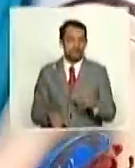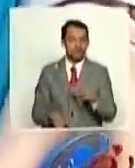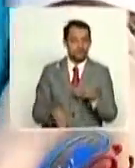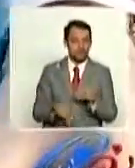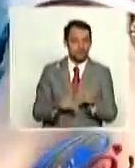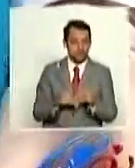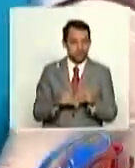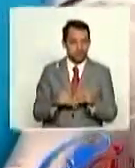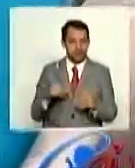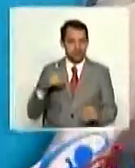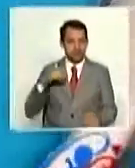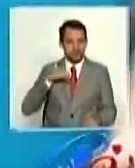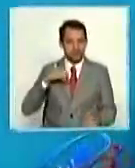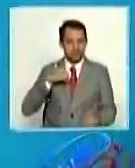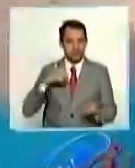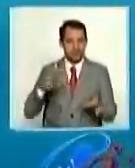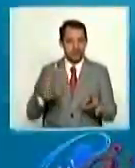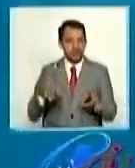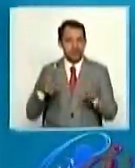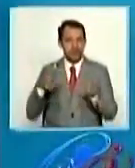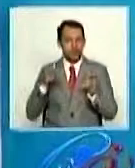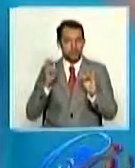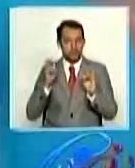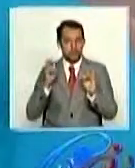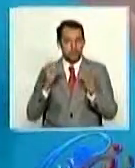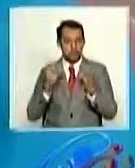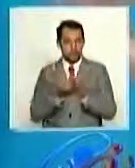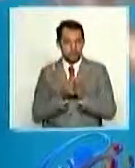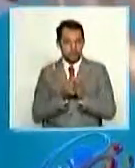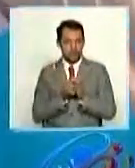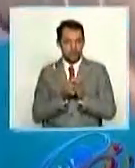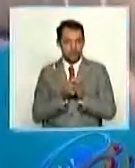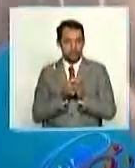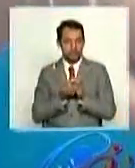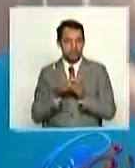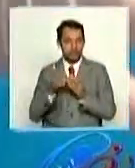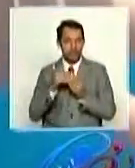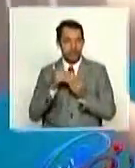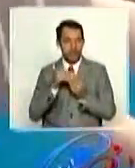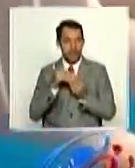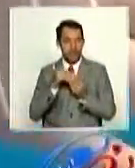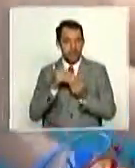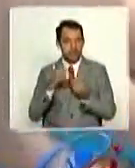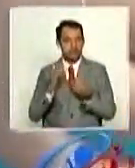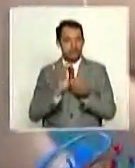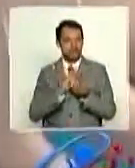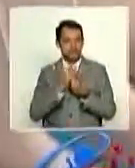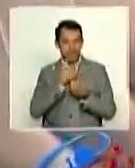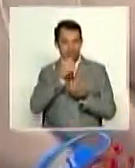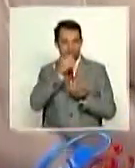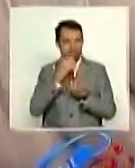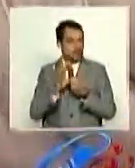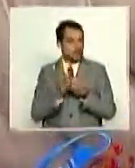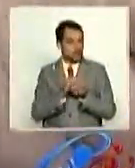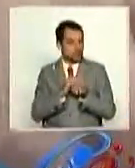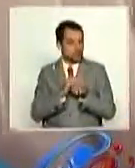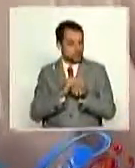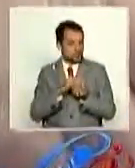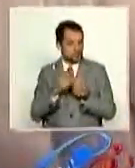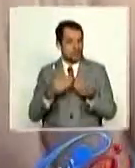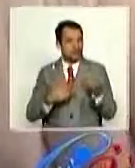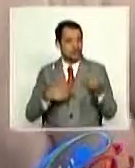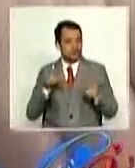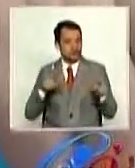tenemos un sistema nuevo que son las prótesis flexibles, las prótesis que en este momento